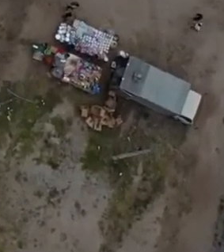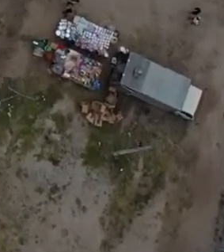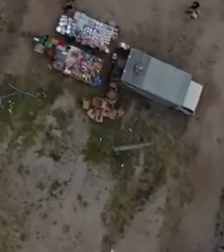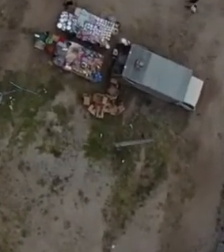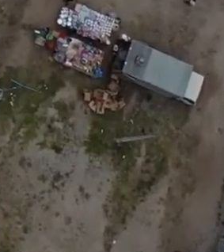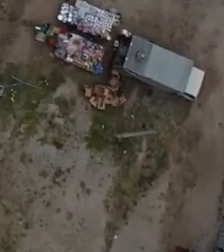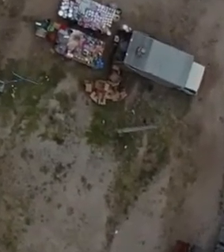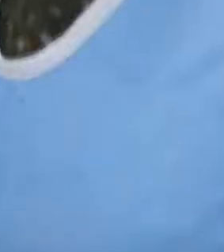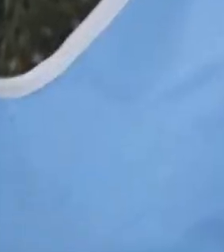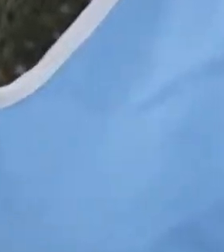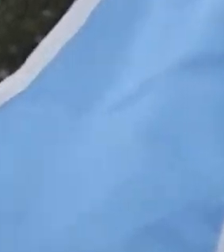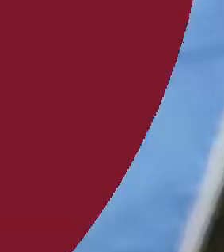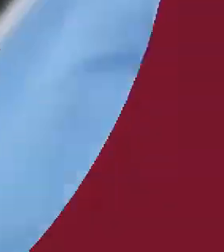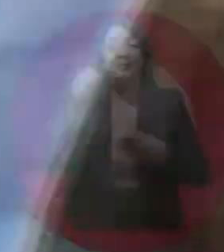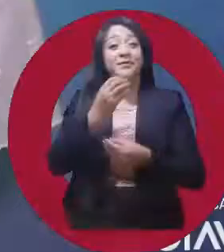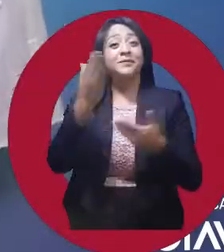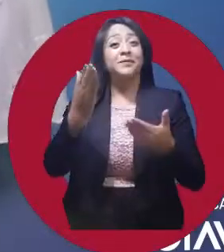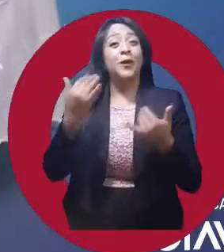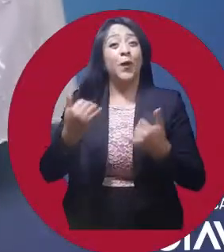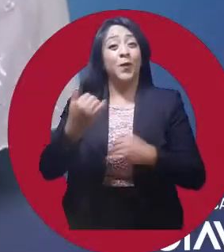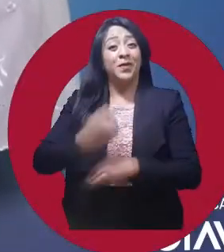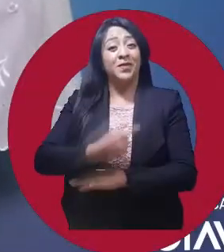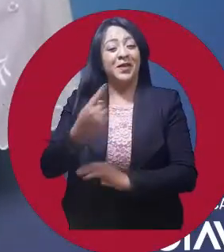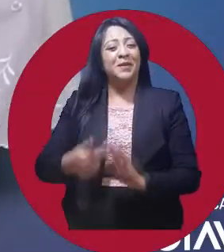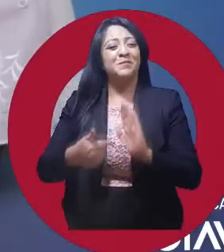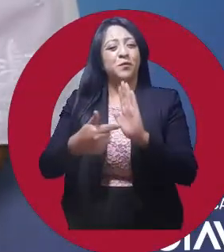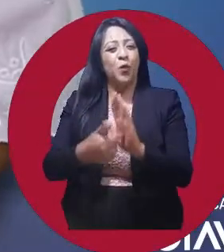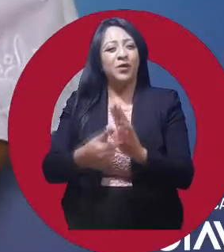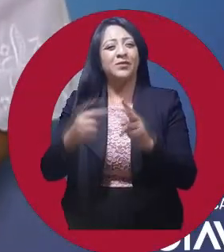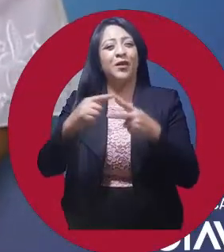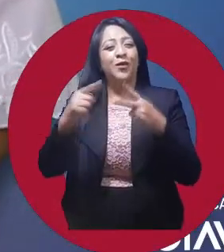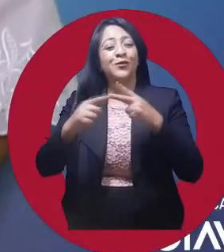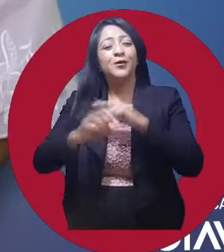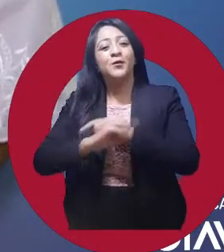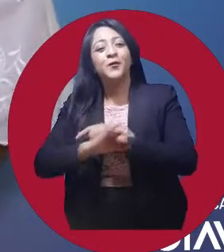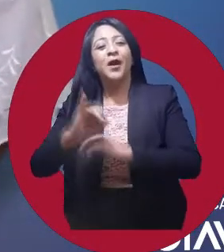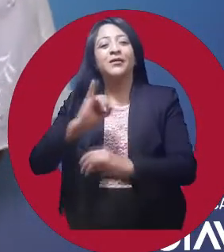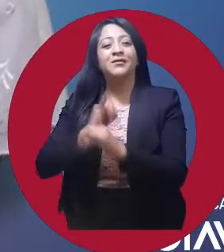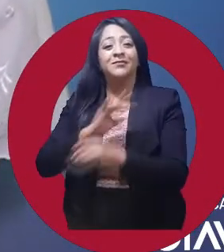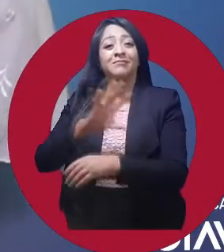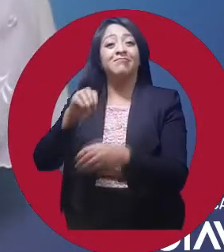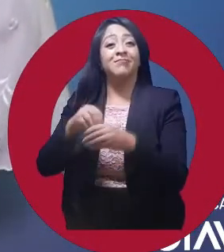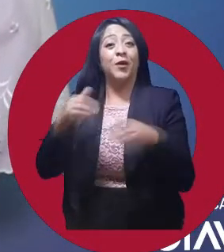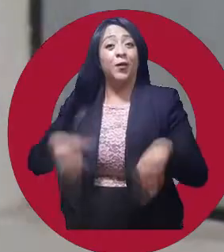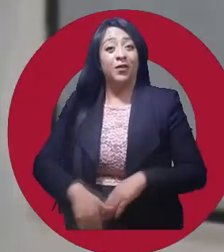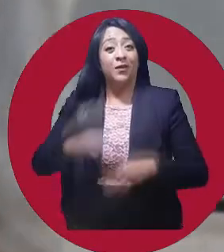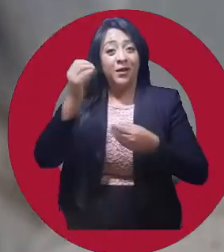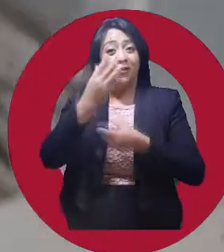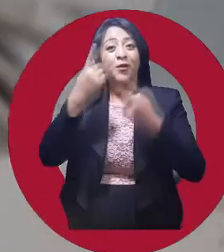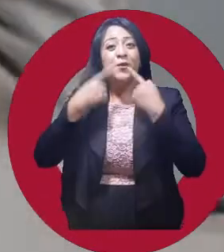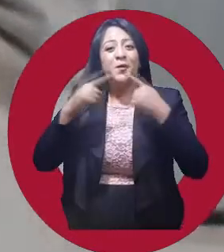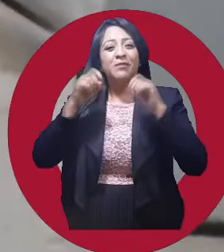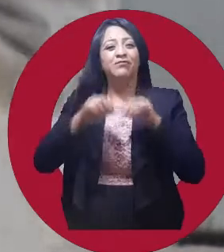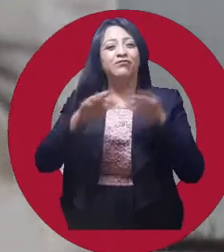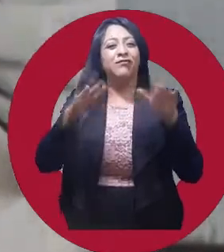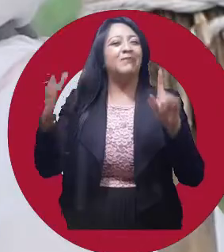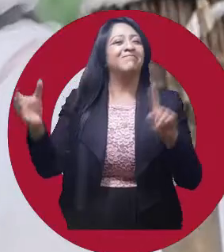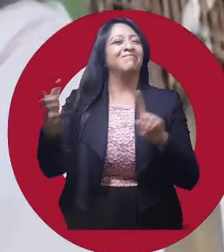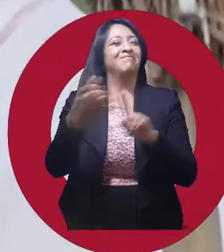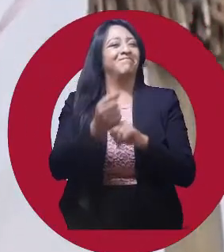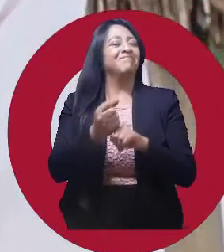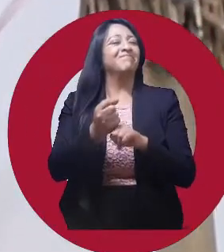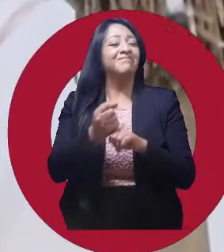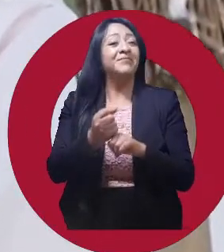Chuhuatapa, Fangata, Cushka. Hoy vamos a compartir dos spots institucionales que ya se está difundiendo por las redes de